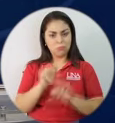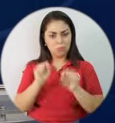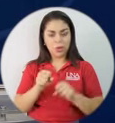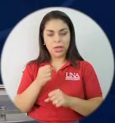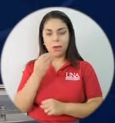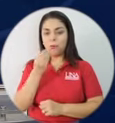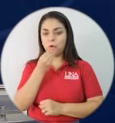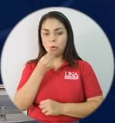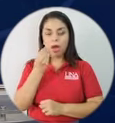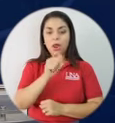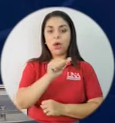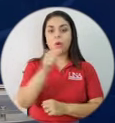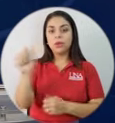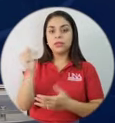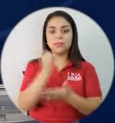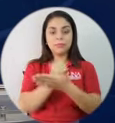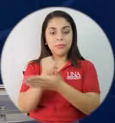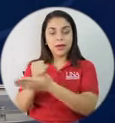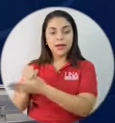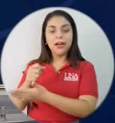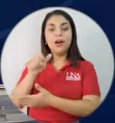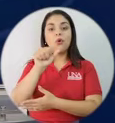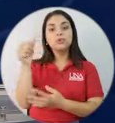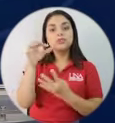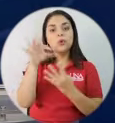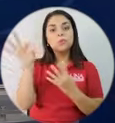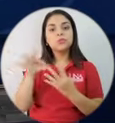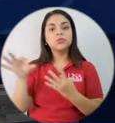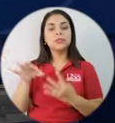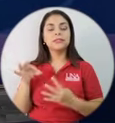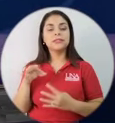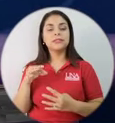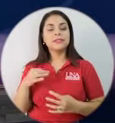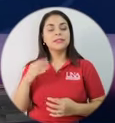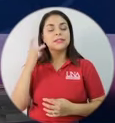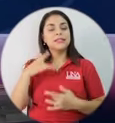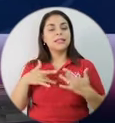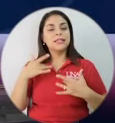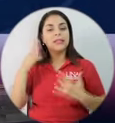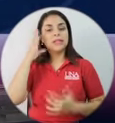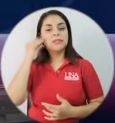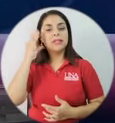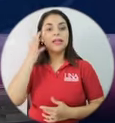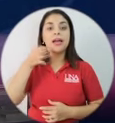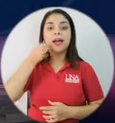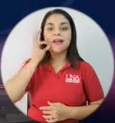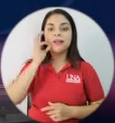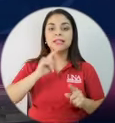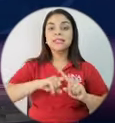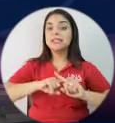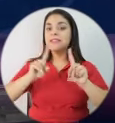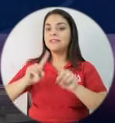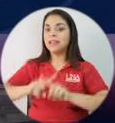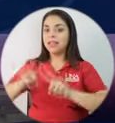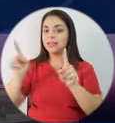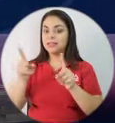se animen a probar, ¿verdad?, otras marcas, otras opciones, a vivir esa experiencia del café desde